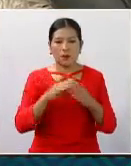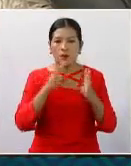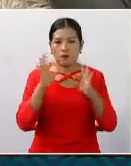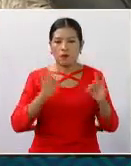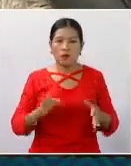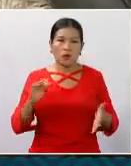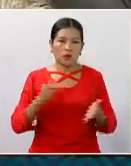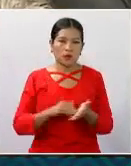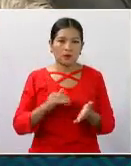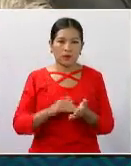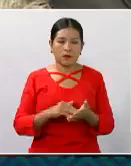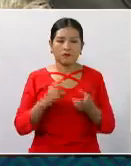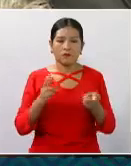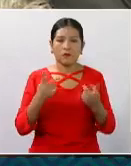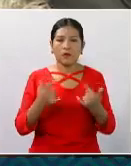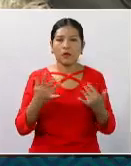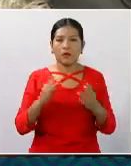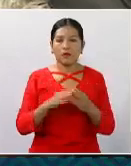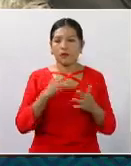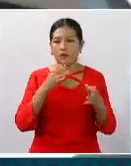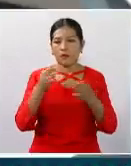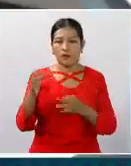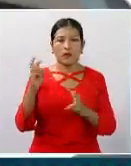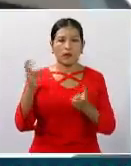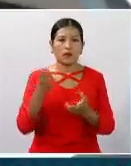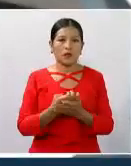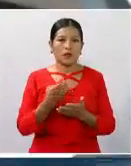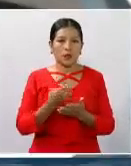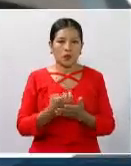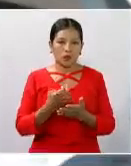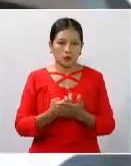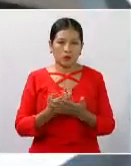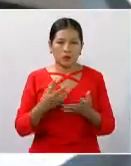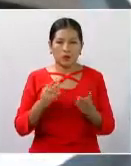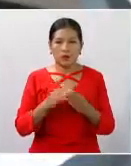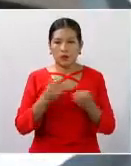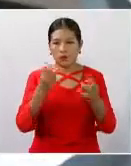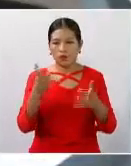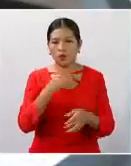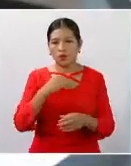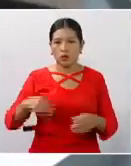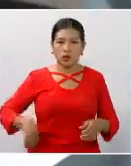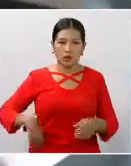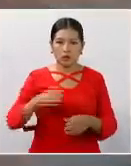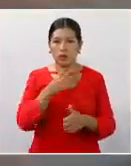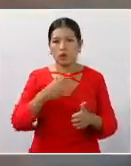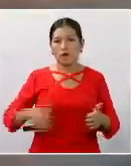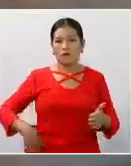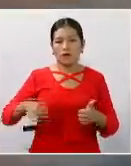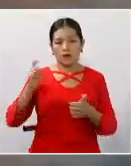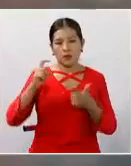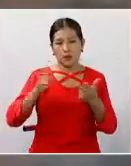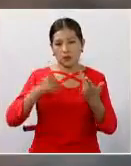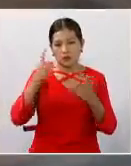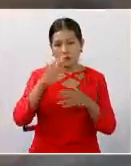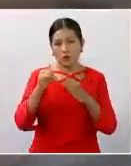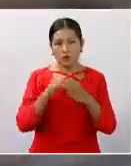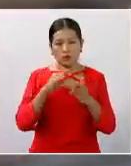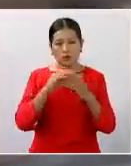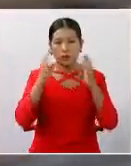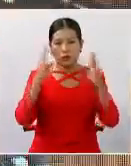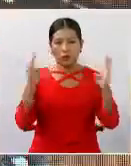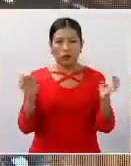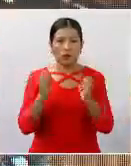genera mayores retrasos en la utilización de los recursos económicos que tanto municipios y gobernaciones necesitan para enfrentar algunas